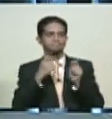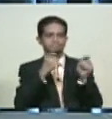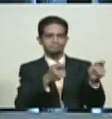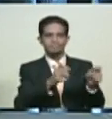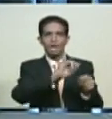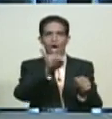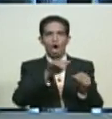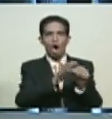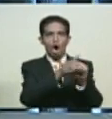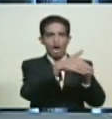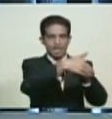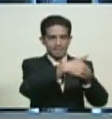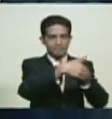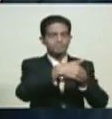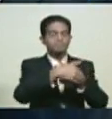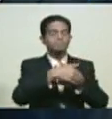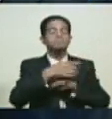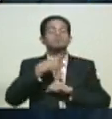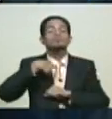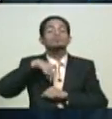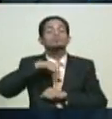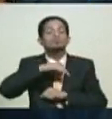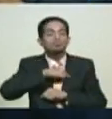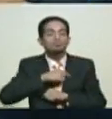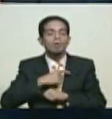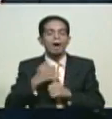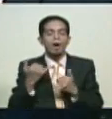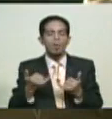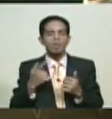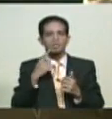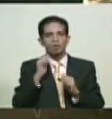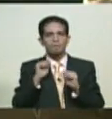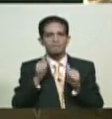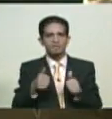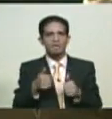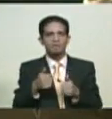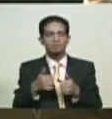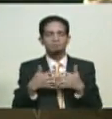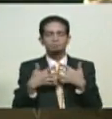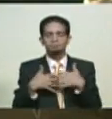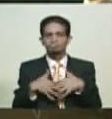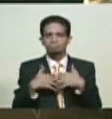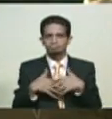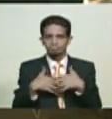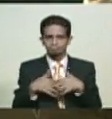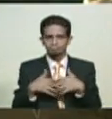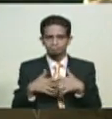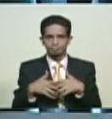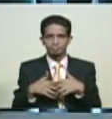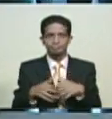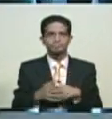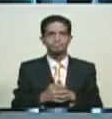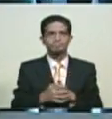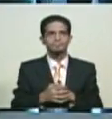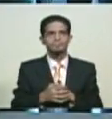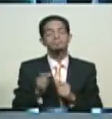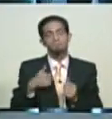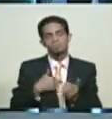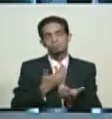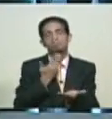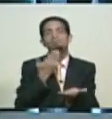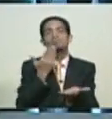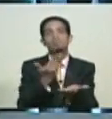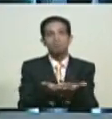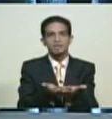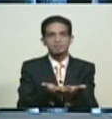nos lo estamos montando una planta de en el sur yo le hago una propuesta vamos a una